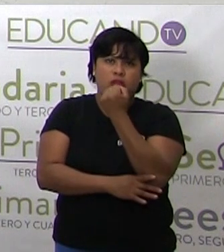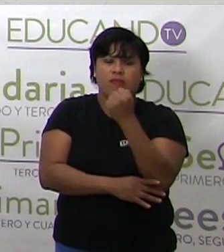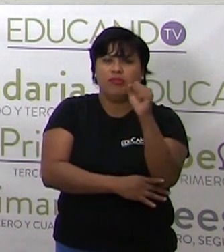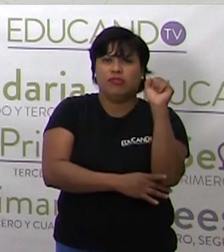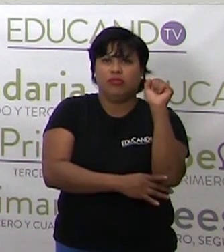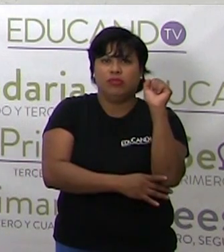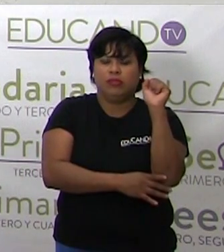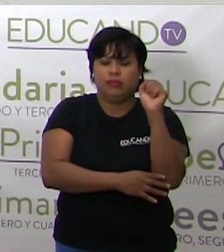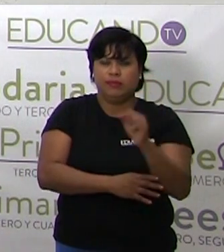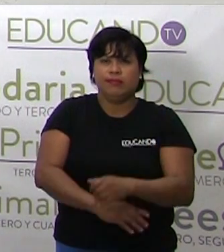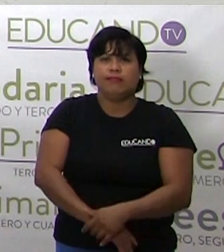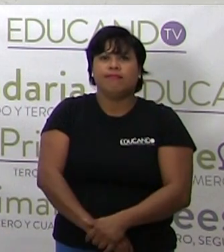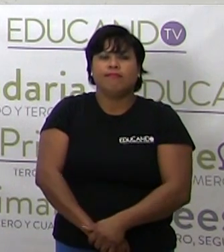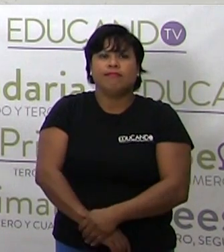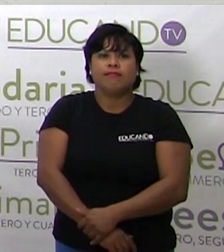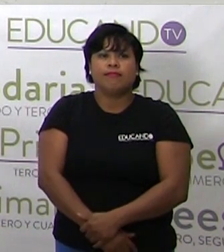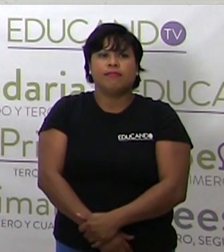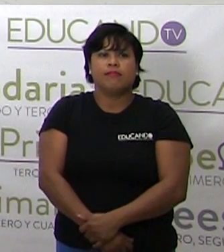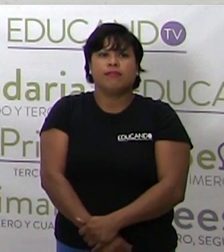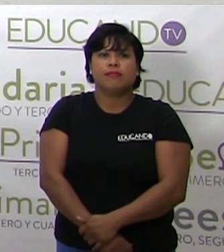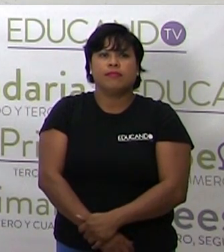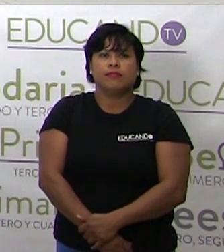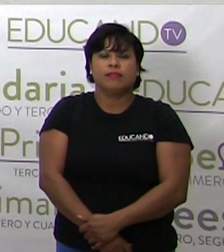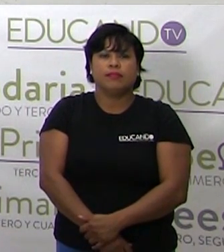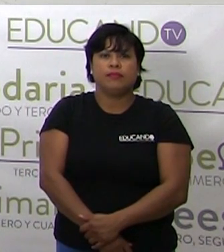del Beso.